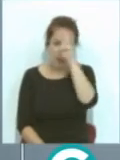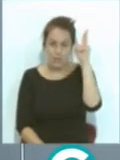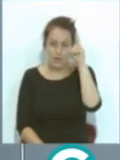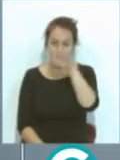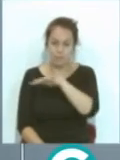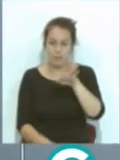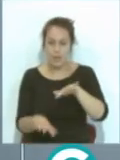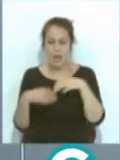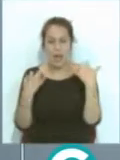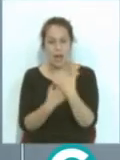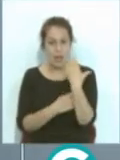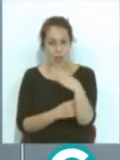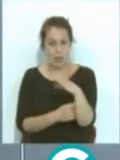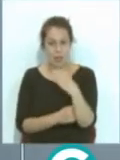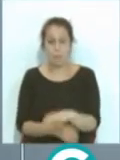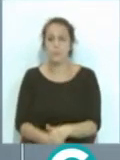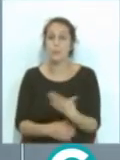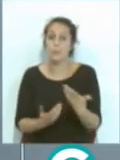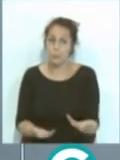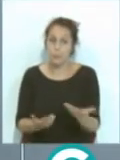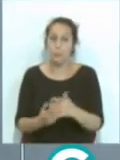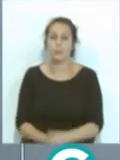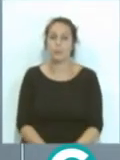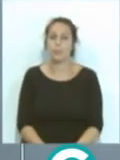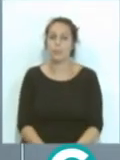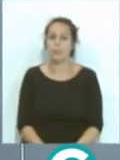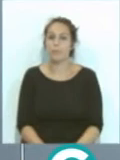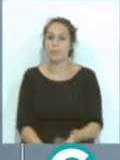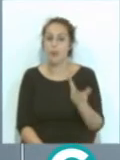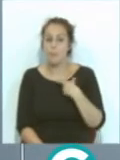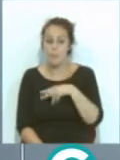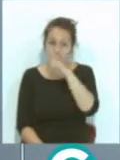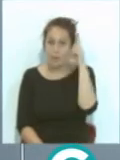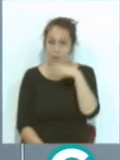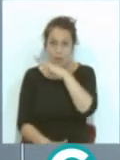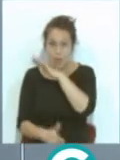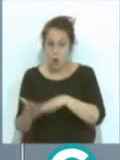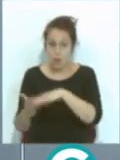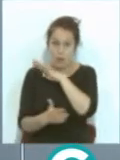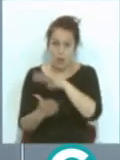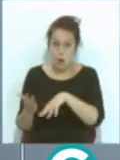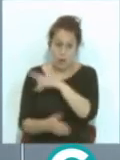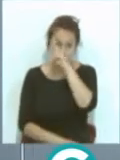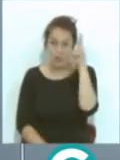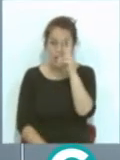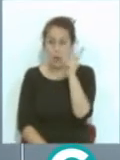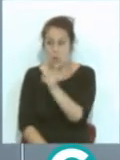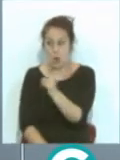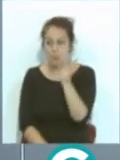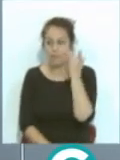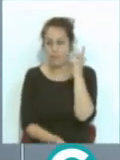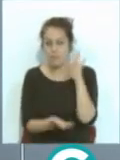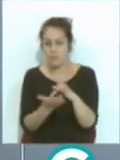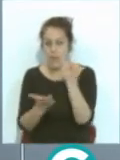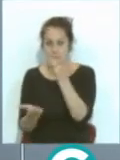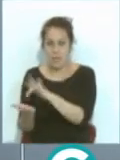en el Estadio Carranza, con lo cual Real Madrid-Barcelona, Barcelona-Real Madrid son dos fechas que